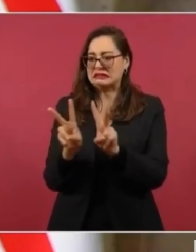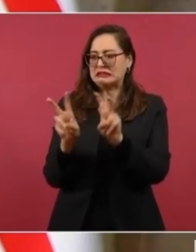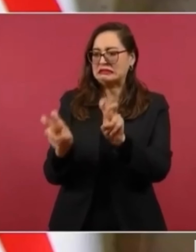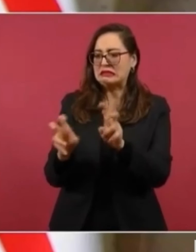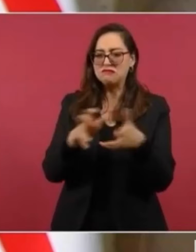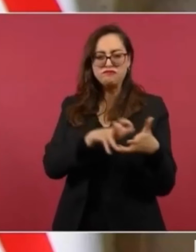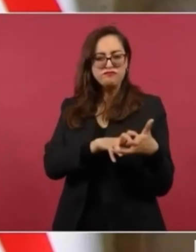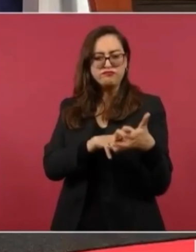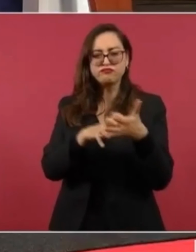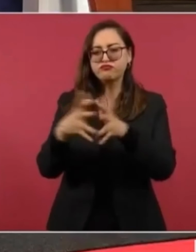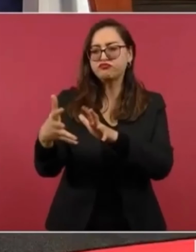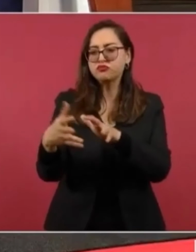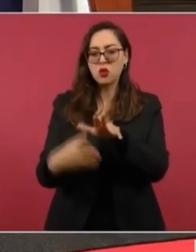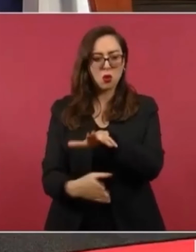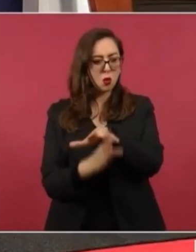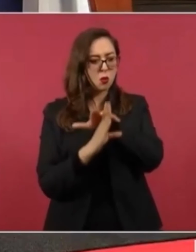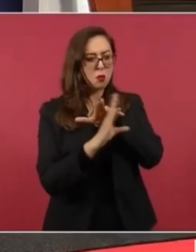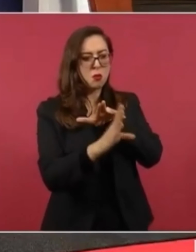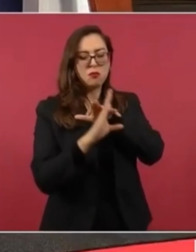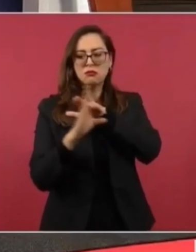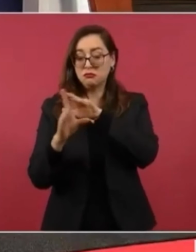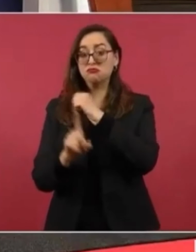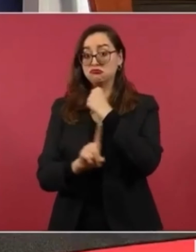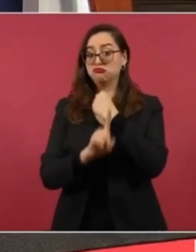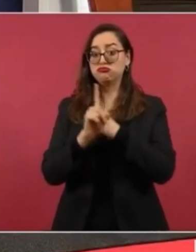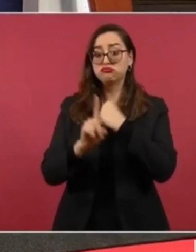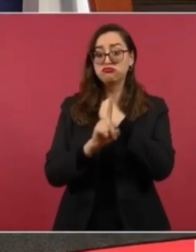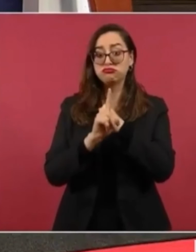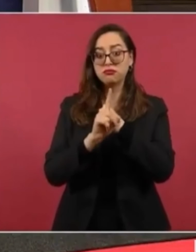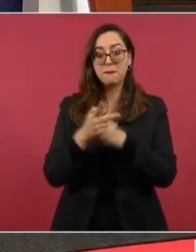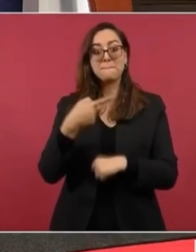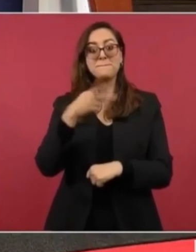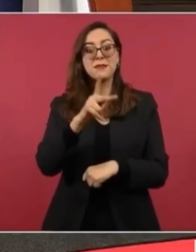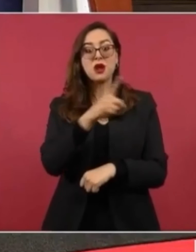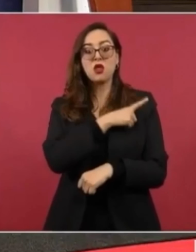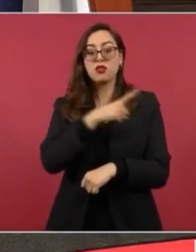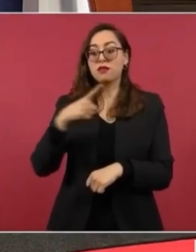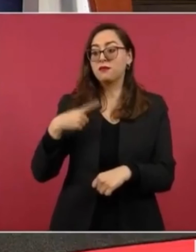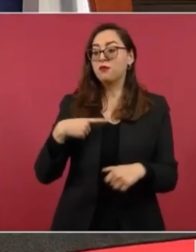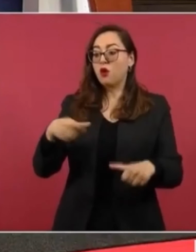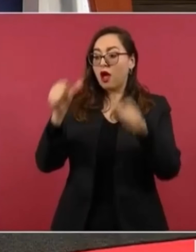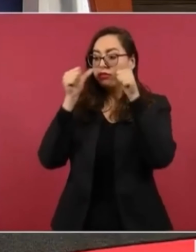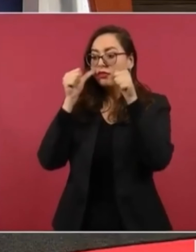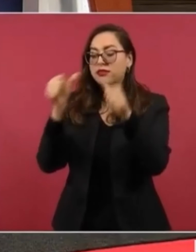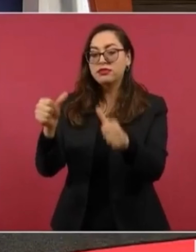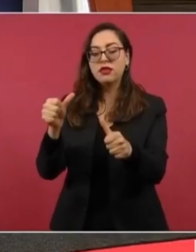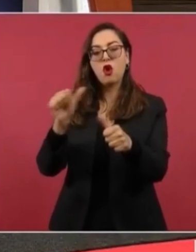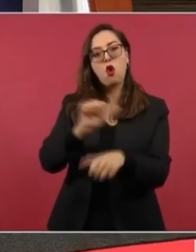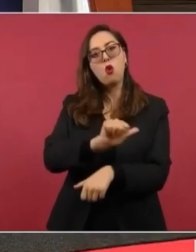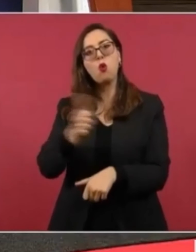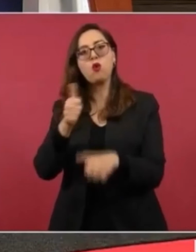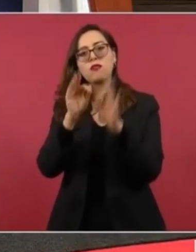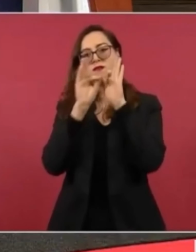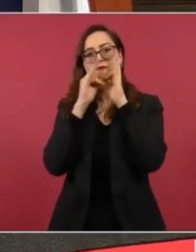enfoque humanitario y de oportunidades para el bienestar.